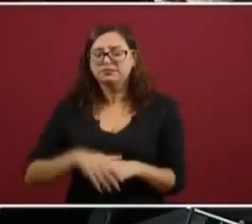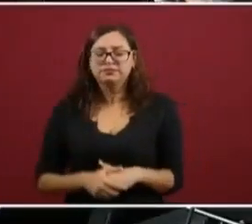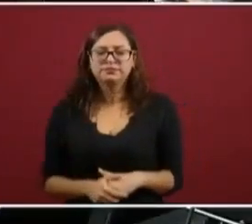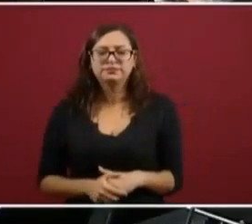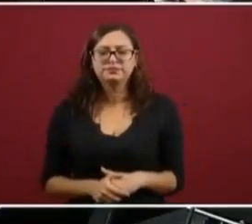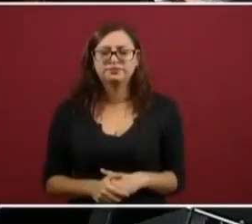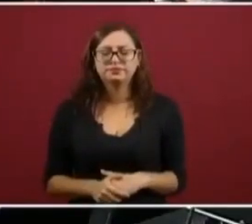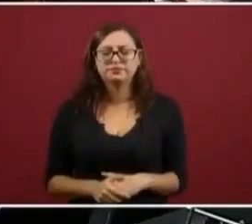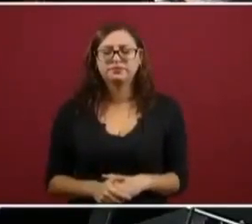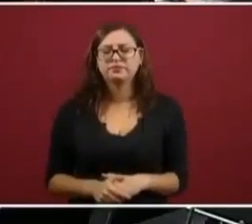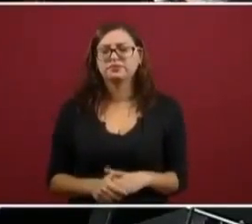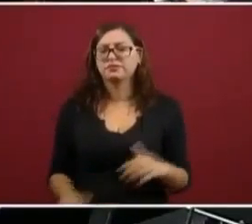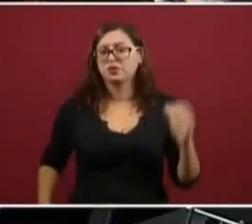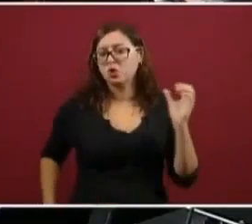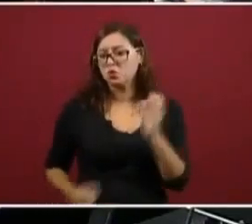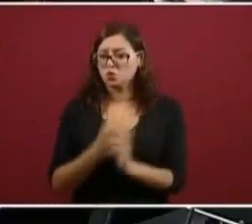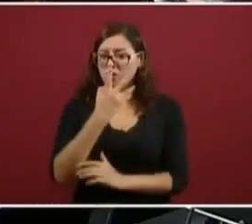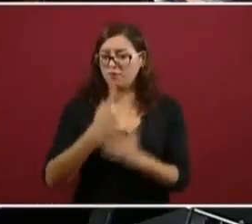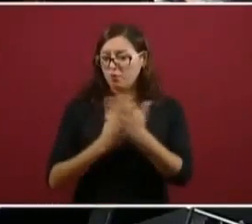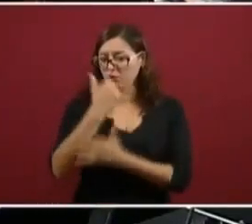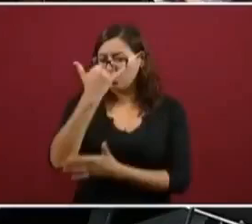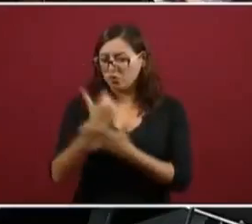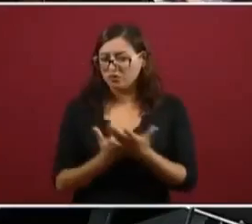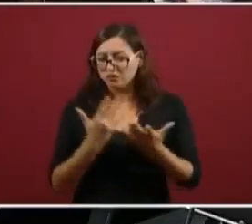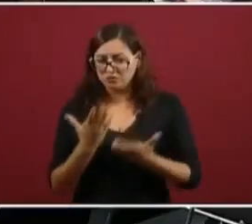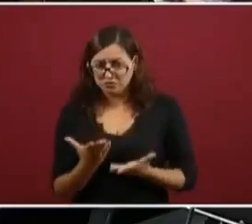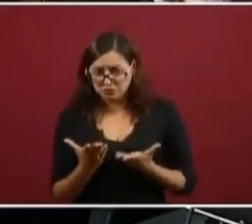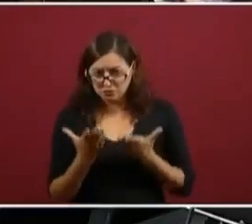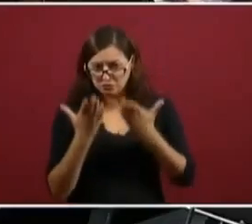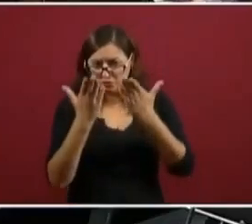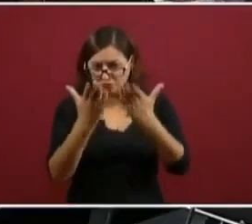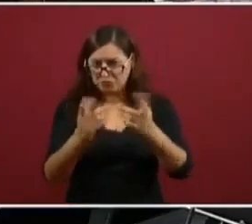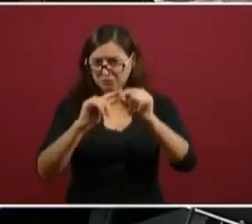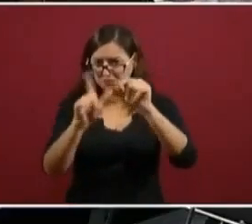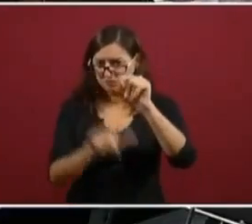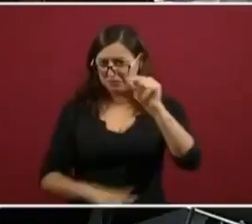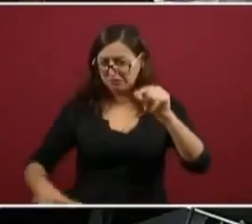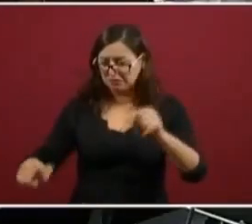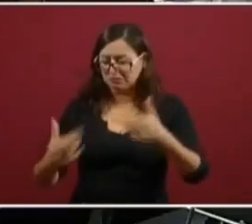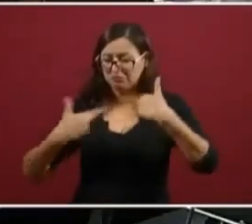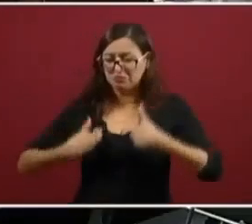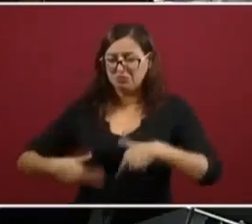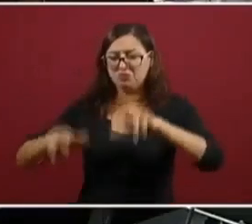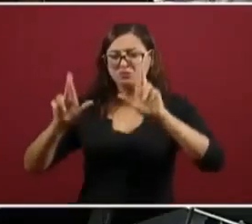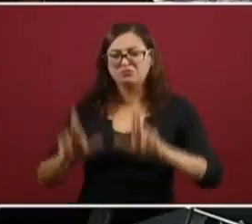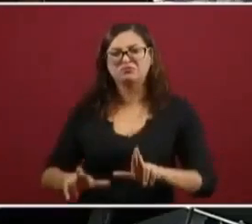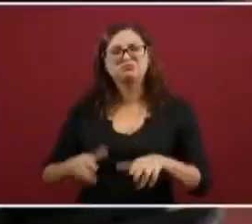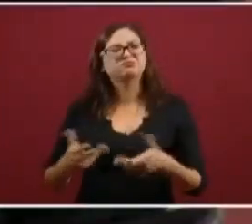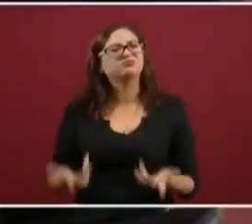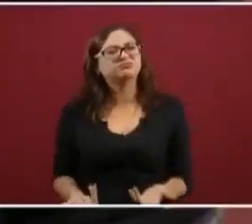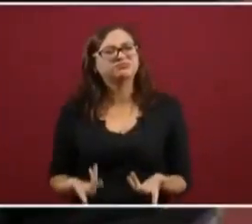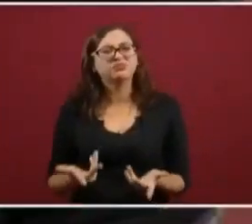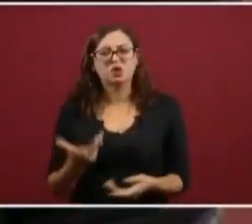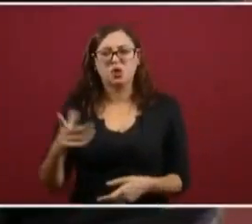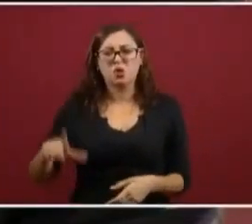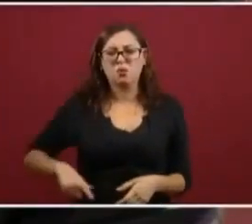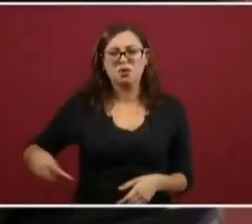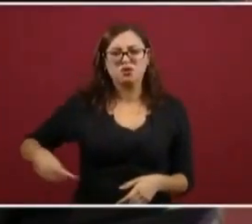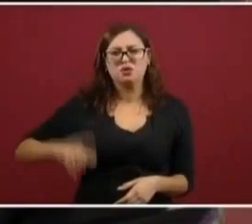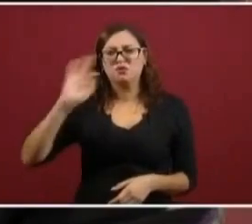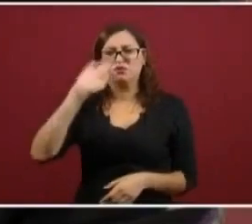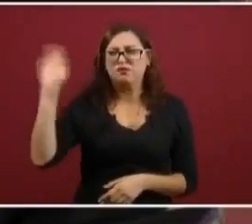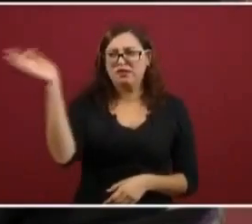de acuerdo con el nuevo proyecto de nación que usted representa señor presidente de qué forma la administración Federal puede